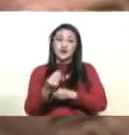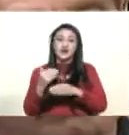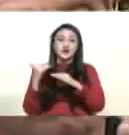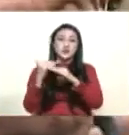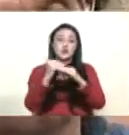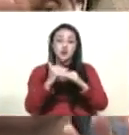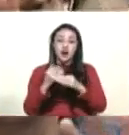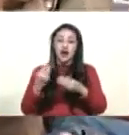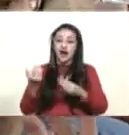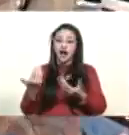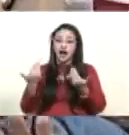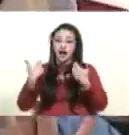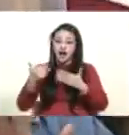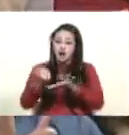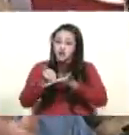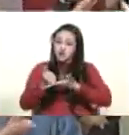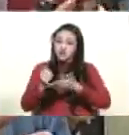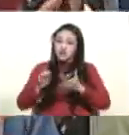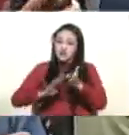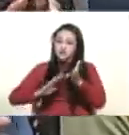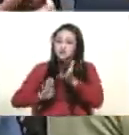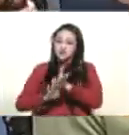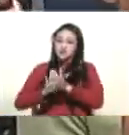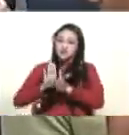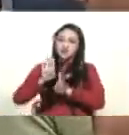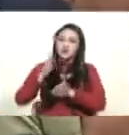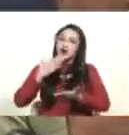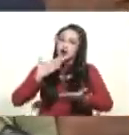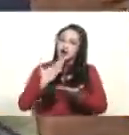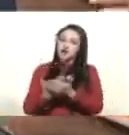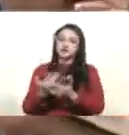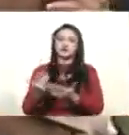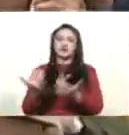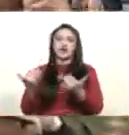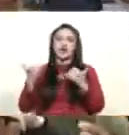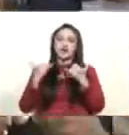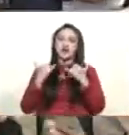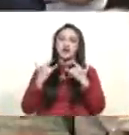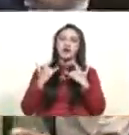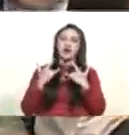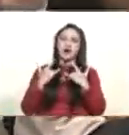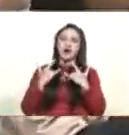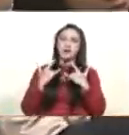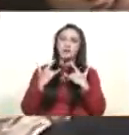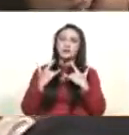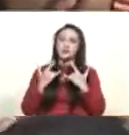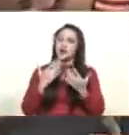ayudándome a crecer. Y se los agradezco en el alma ese amor, ese cariño.